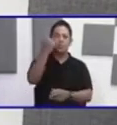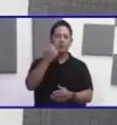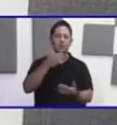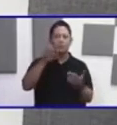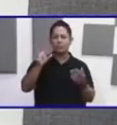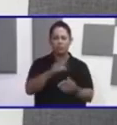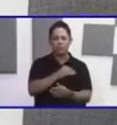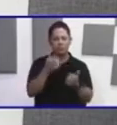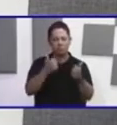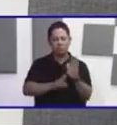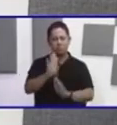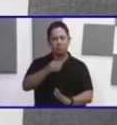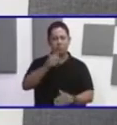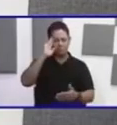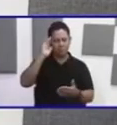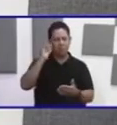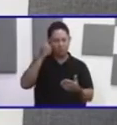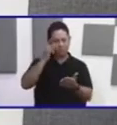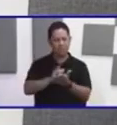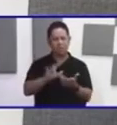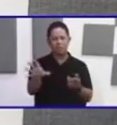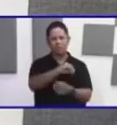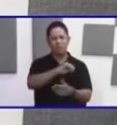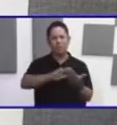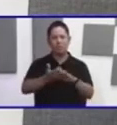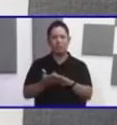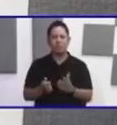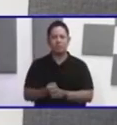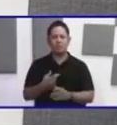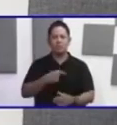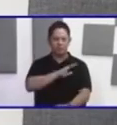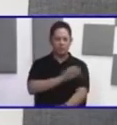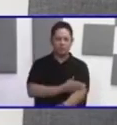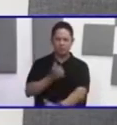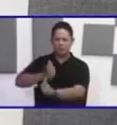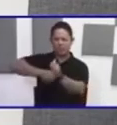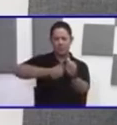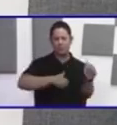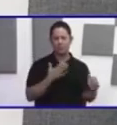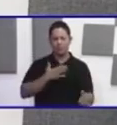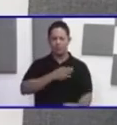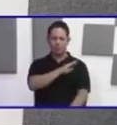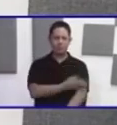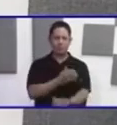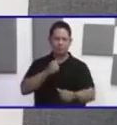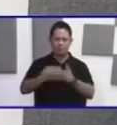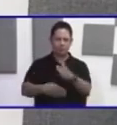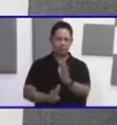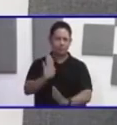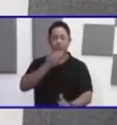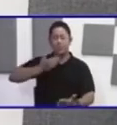bien. Creo en mi pueblo, creo en la capacidad de cada uno de nosotros y es por ello que vamos a salir adelante. Muchas gracias,